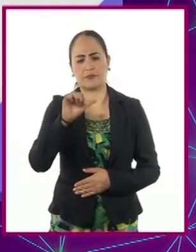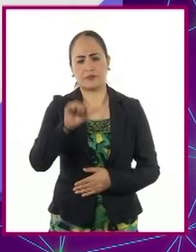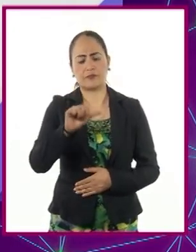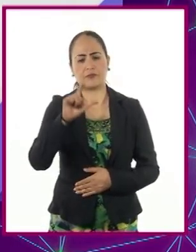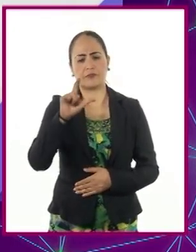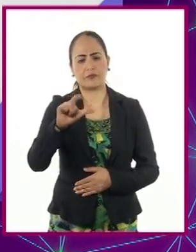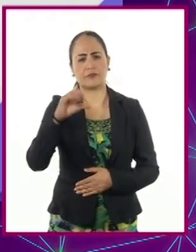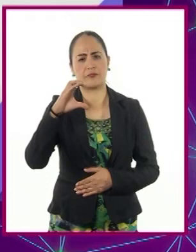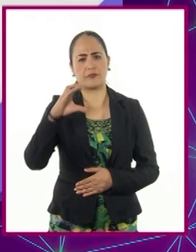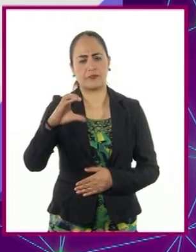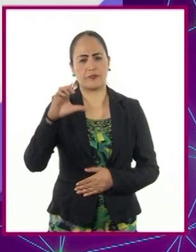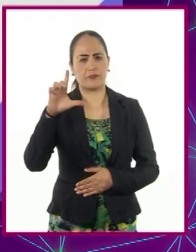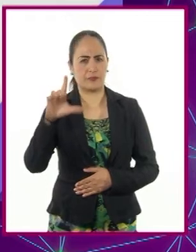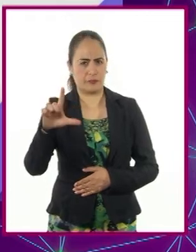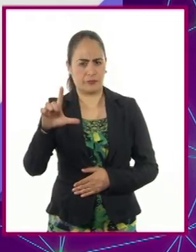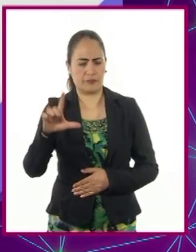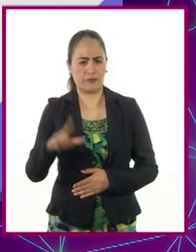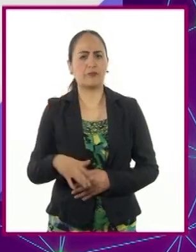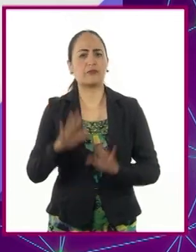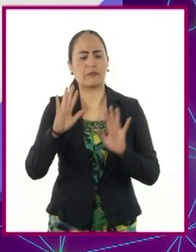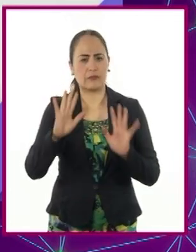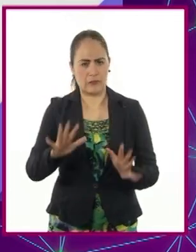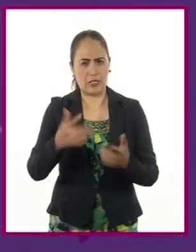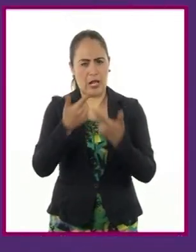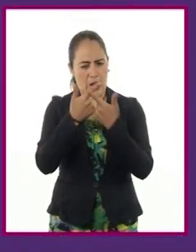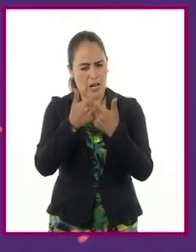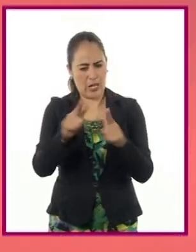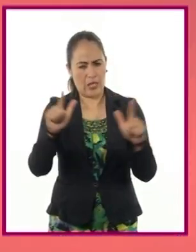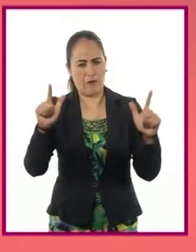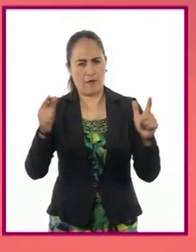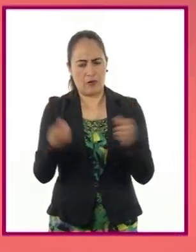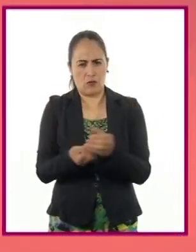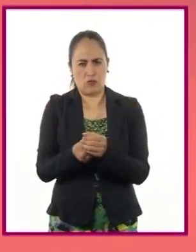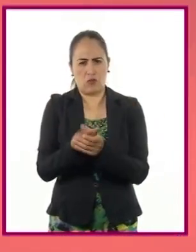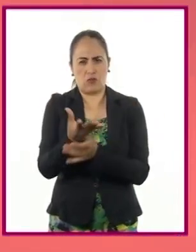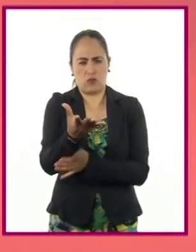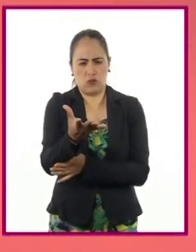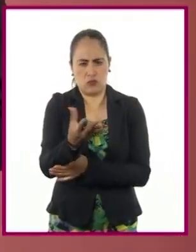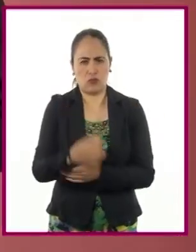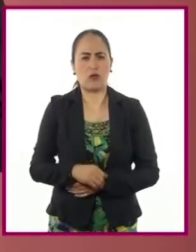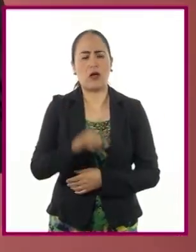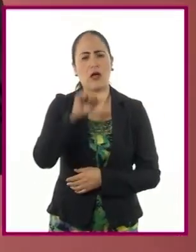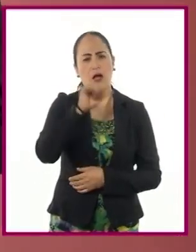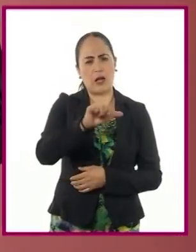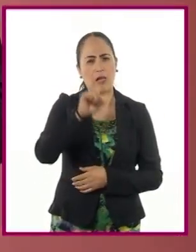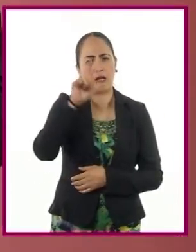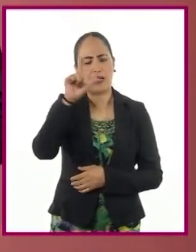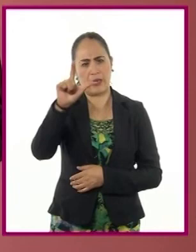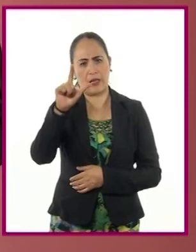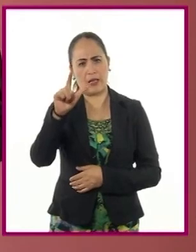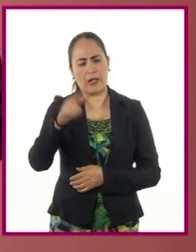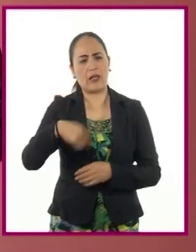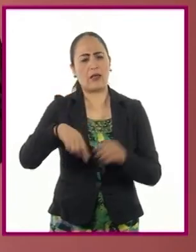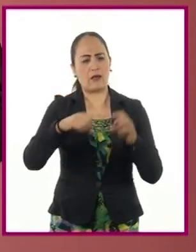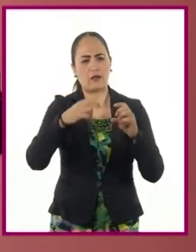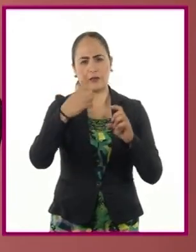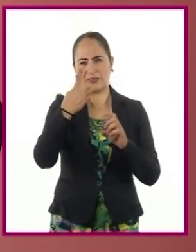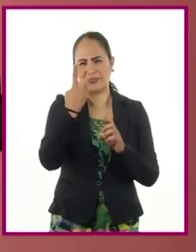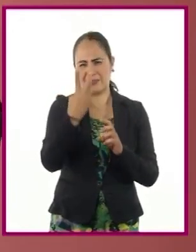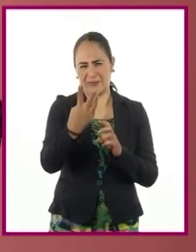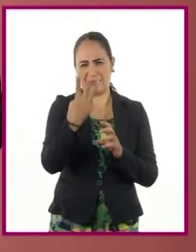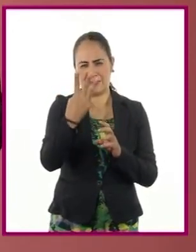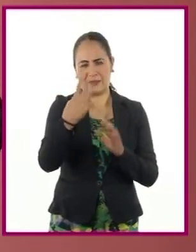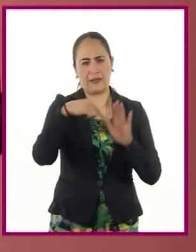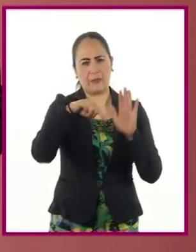hidrógeno molecular, que se ha liberado durante la reacción. El aluminio pierde 3 electrones de valencia en